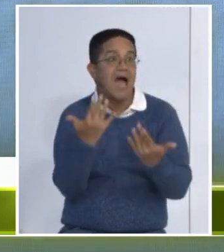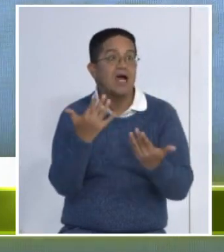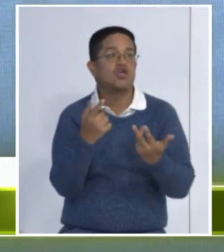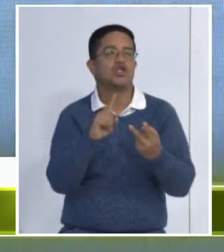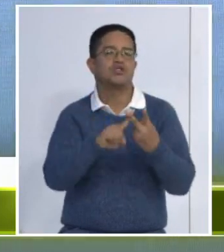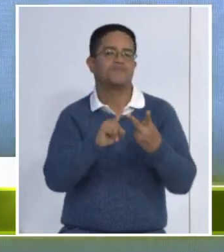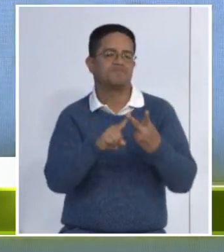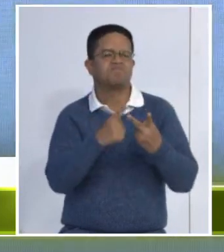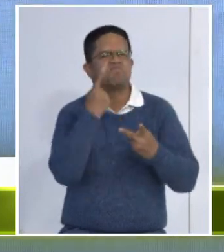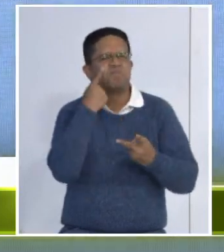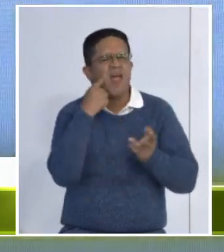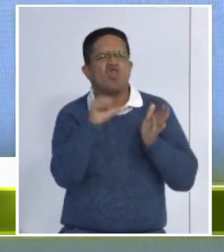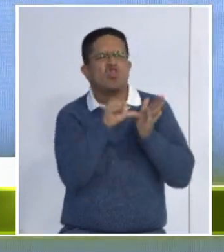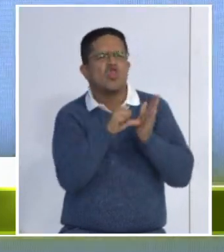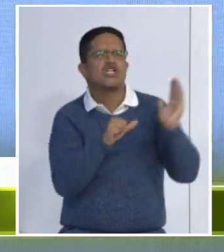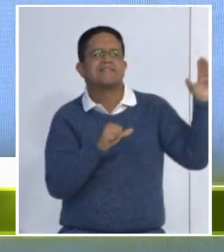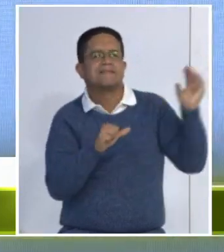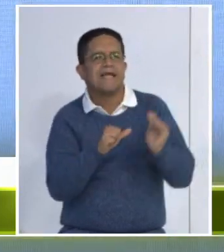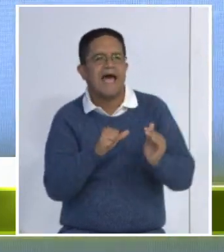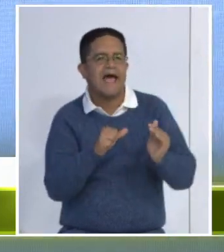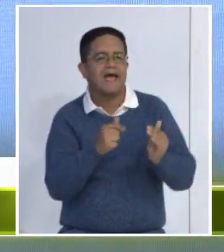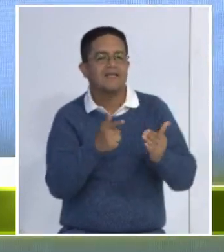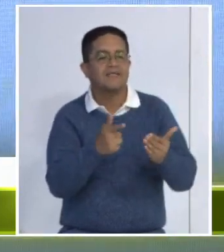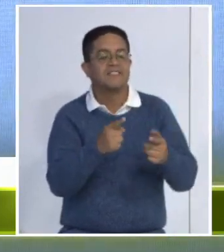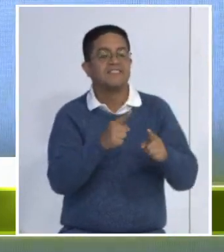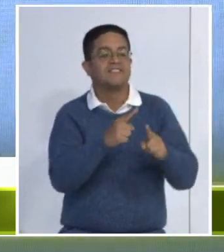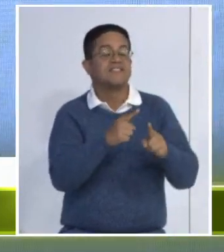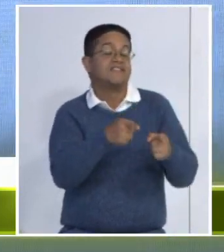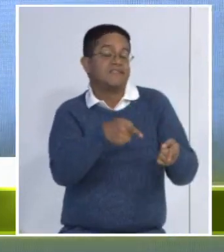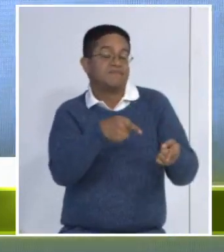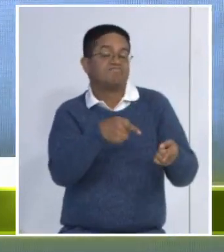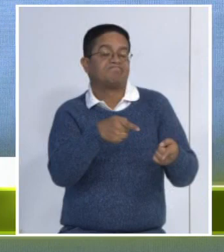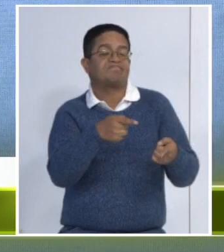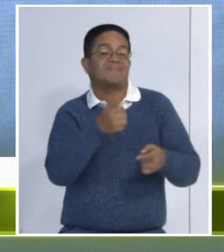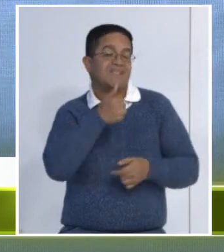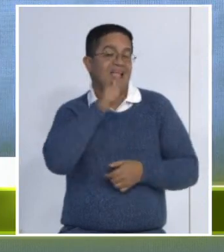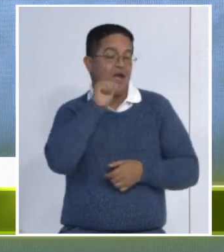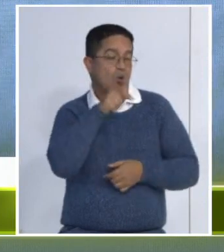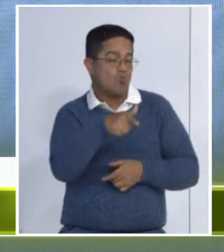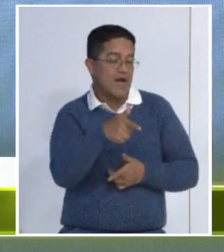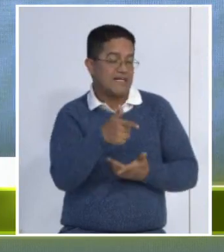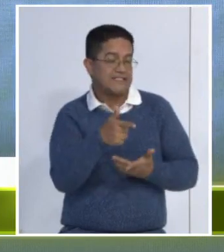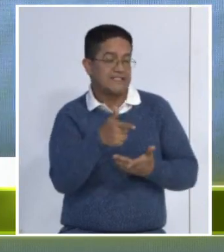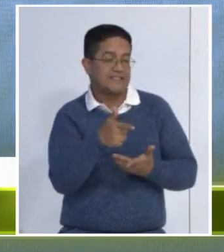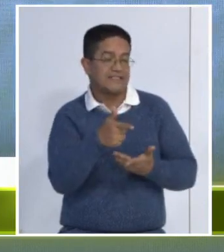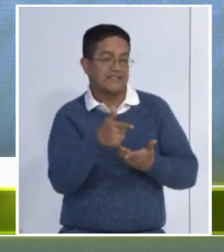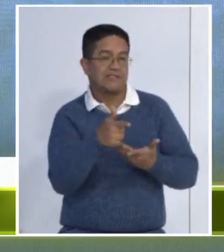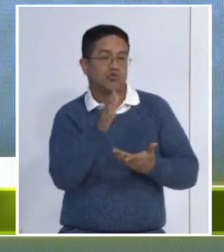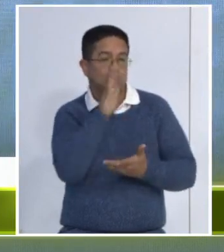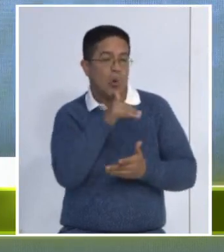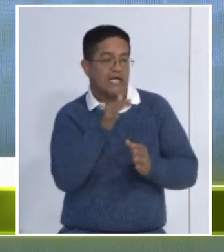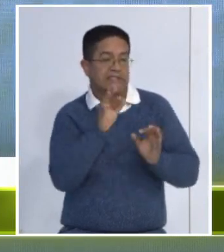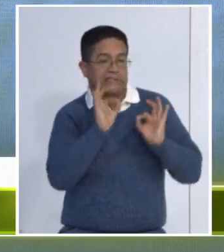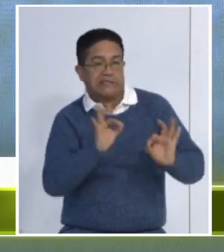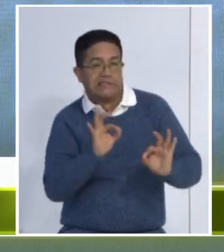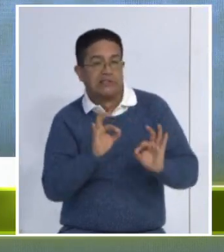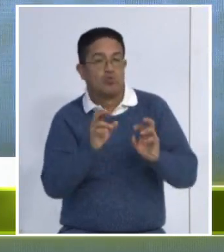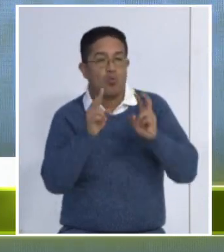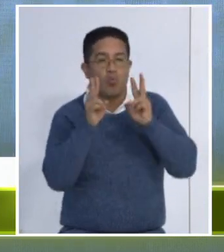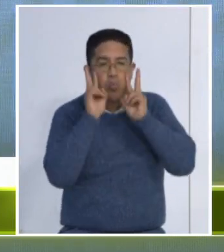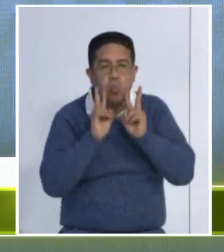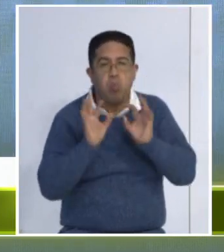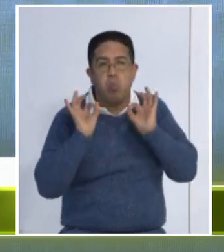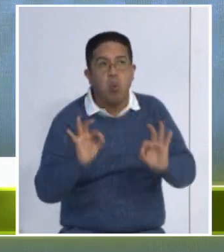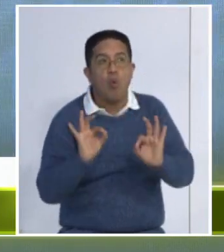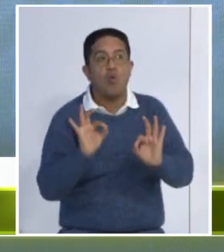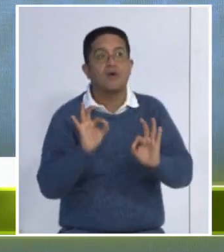como son líquidos que no se hierven, que no tienen las medidas higiénicas adecuadas, entonces podemos tender inclusive en